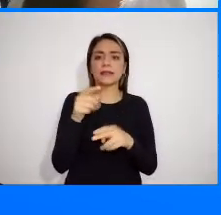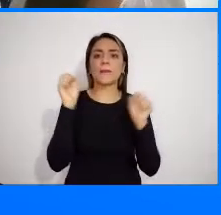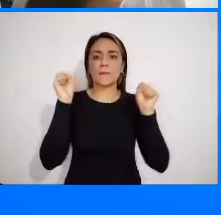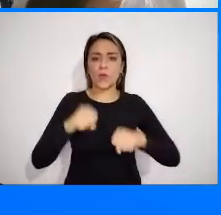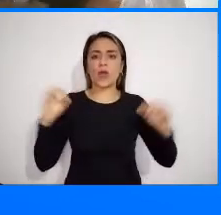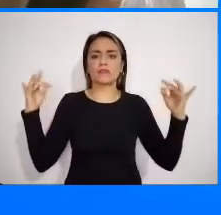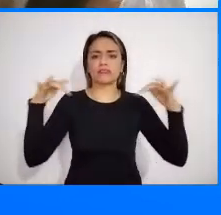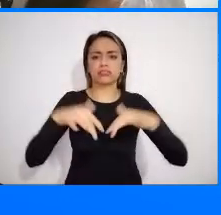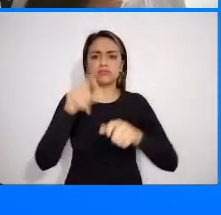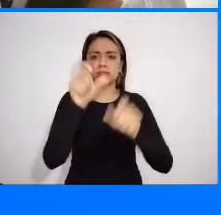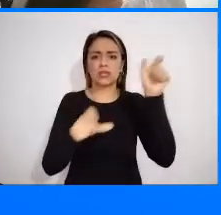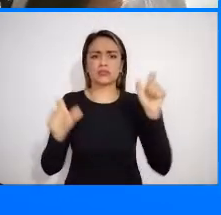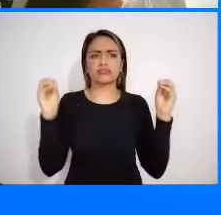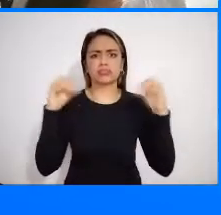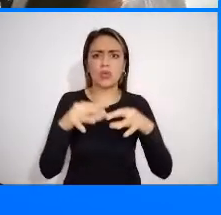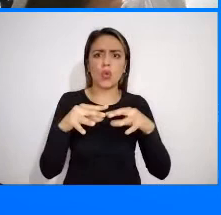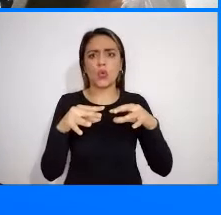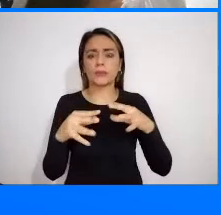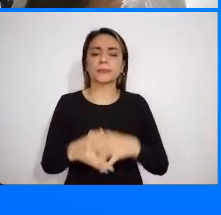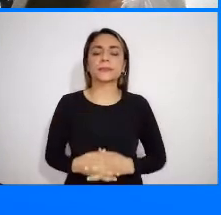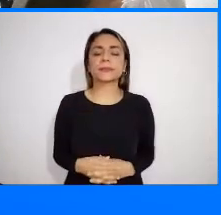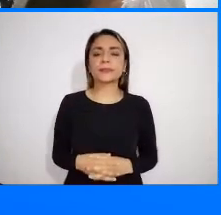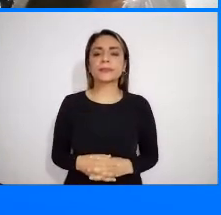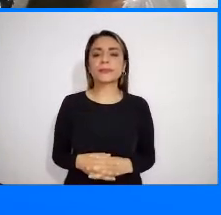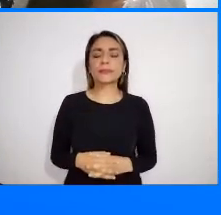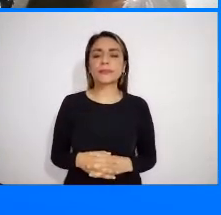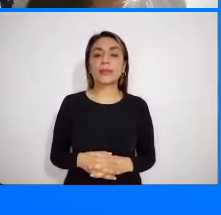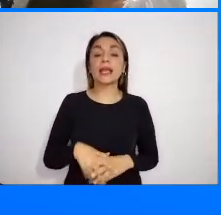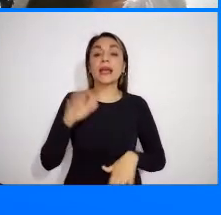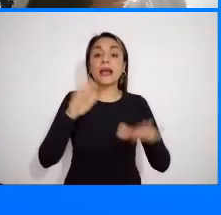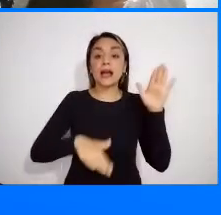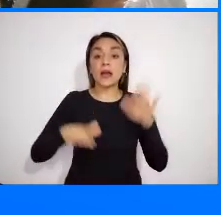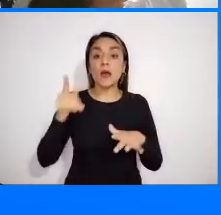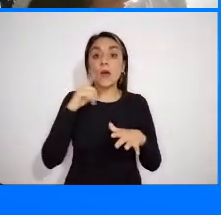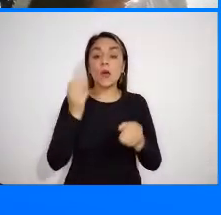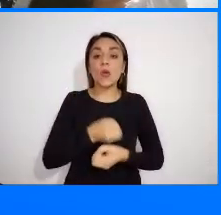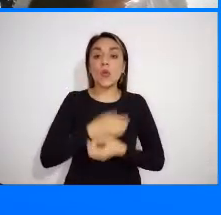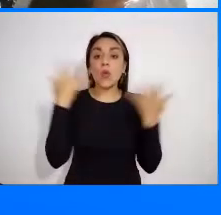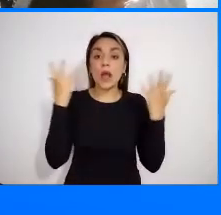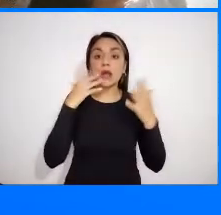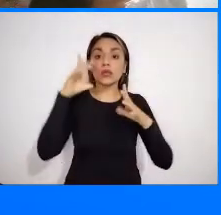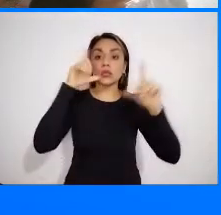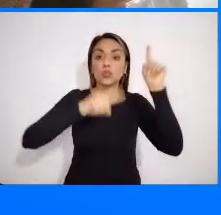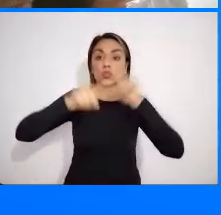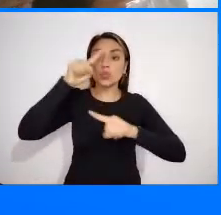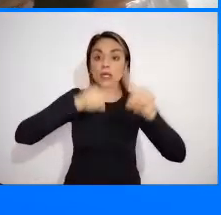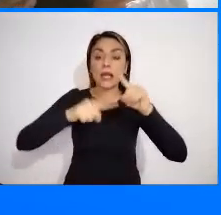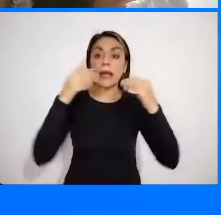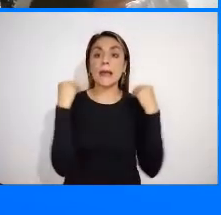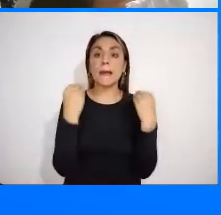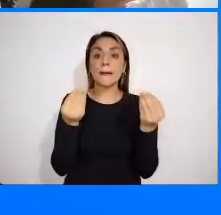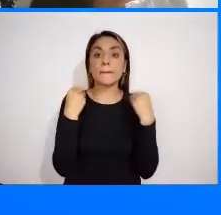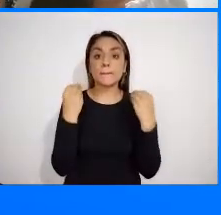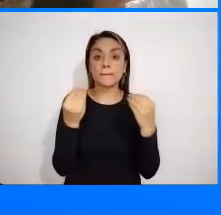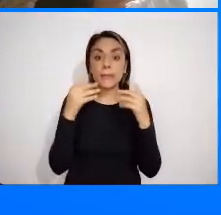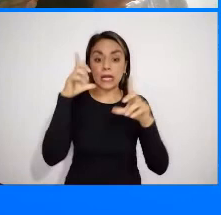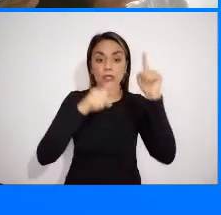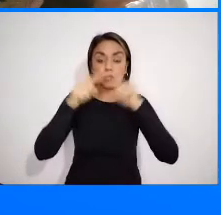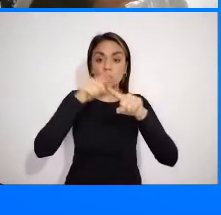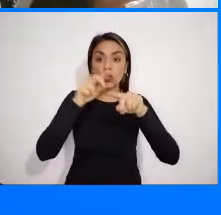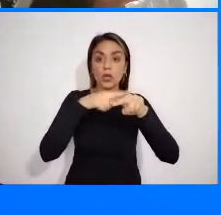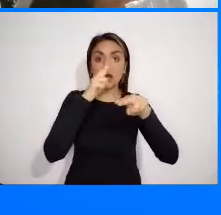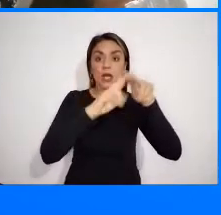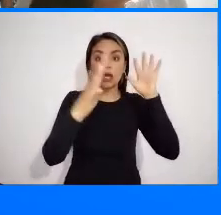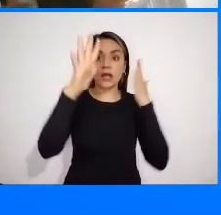carga. Aunque la cantidad de turistas para el turismo de naturaleza o